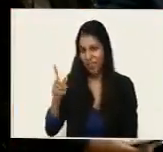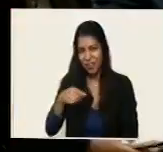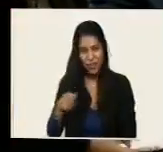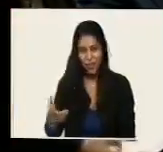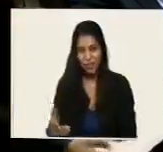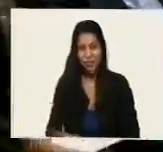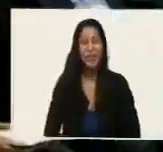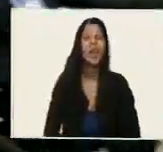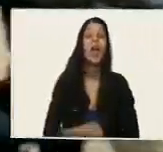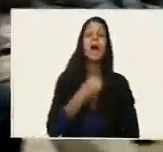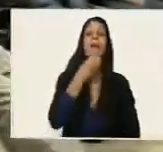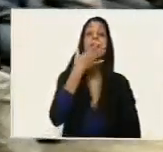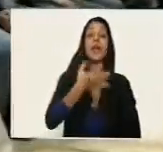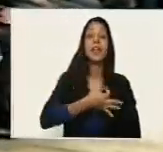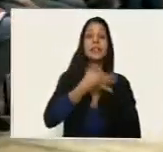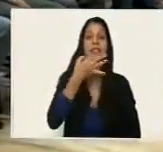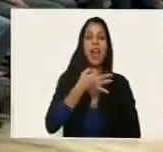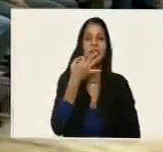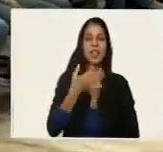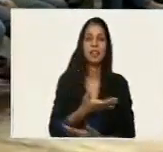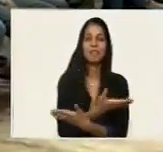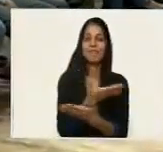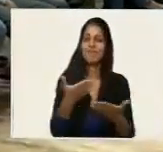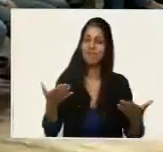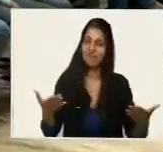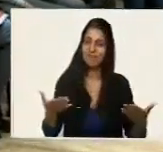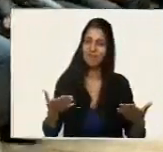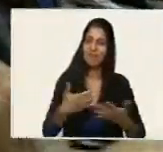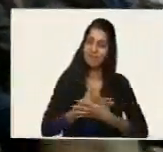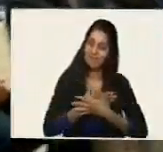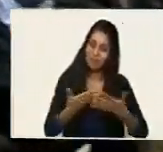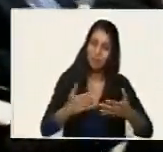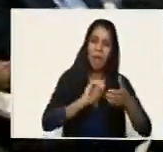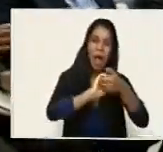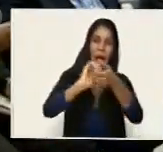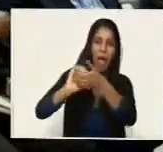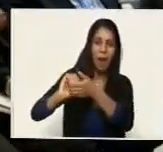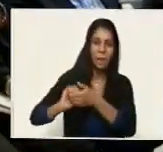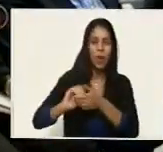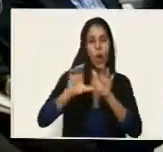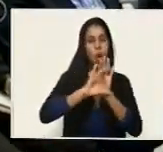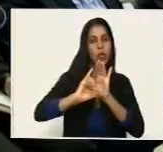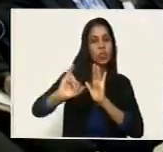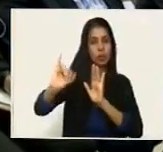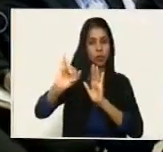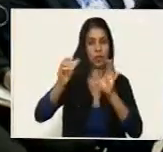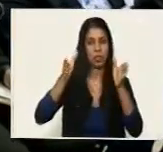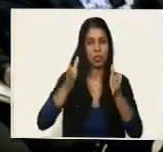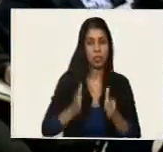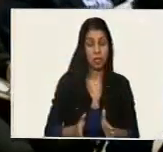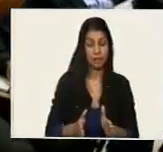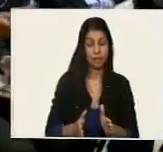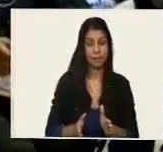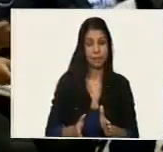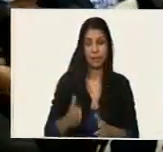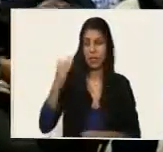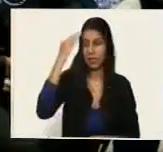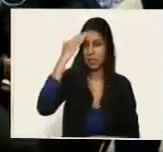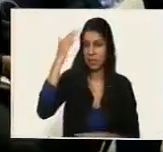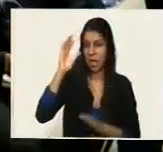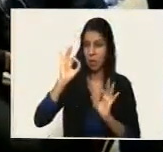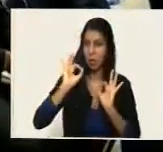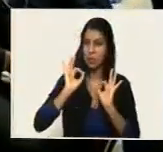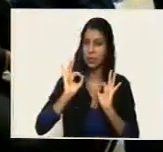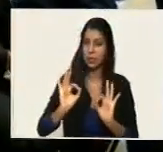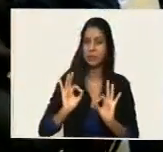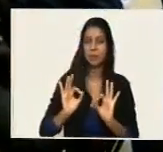Bueno, muy buenas tardes tengan todos y todas, compatriotas constituyentes de esta patria. Saludo especialísimo a la